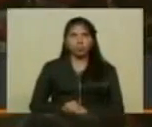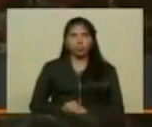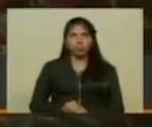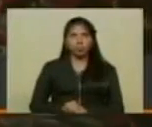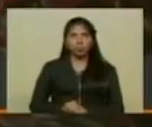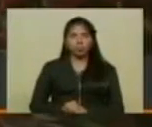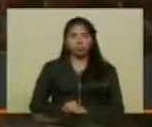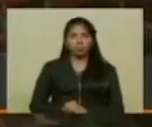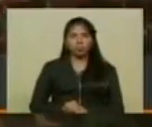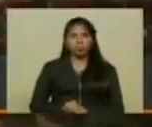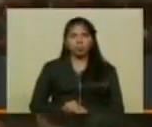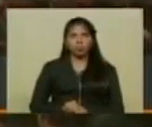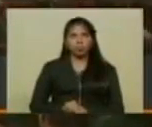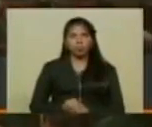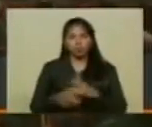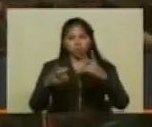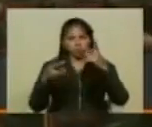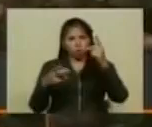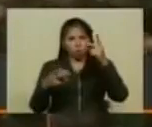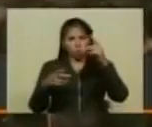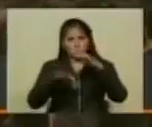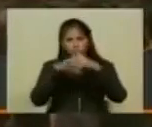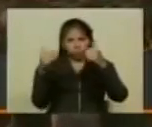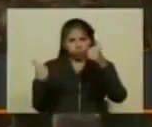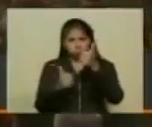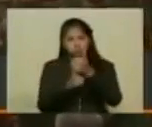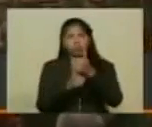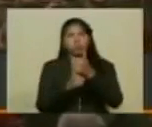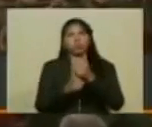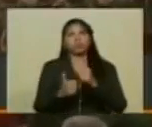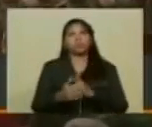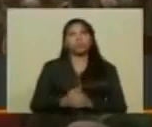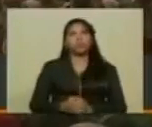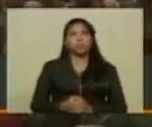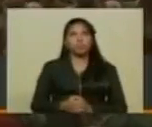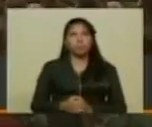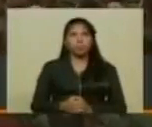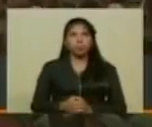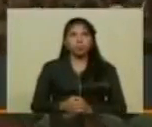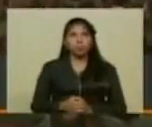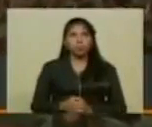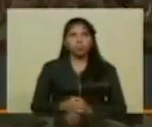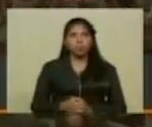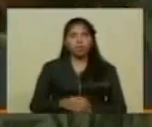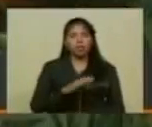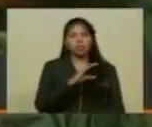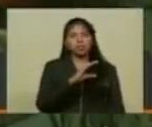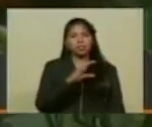Ornella Ferreira, segundo comandante y jefe del Estado Mayor del CEOFAN.